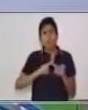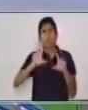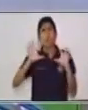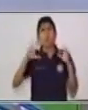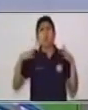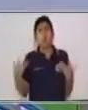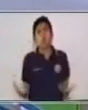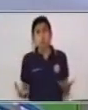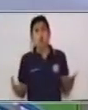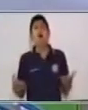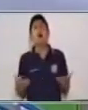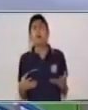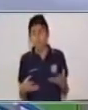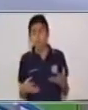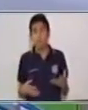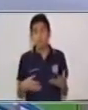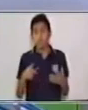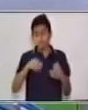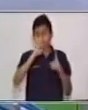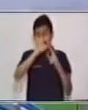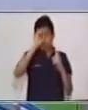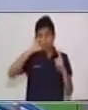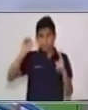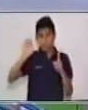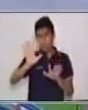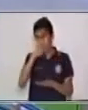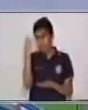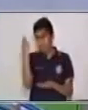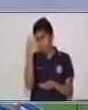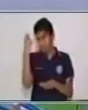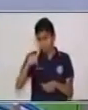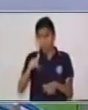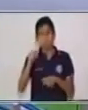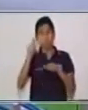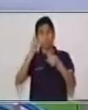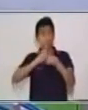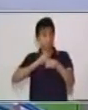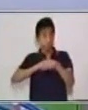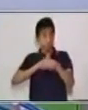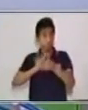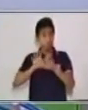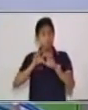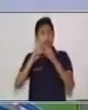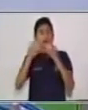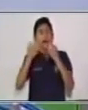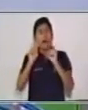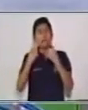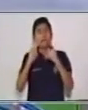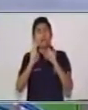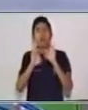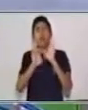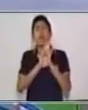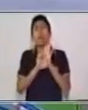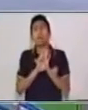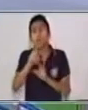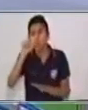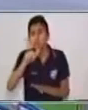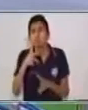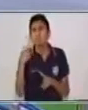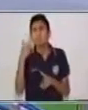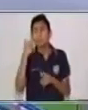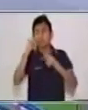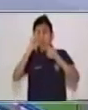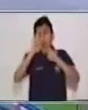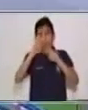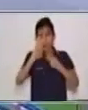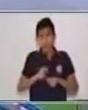determinando el tipo de conjunción que estamos trabajando y que en este momento lo estamos ejemplificando, ahora vamos a